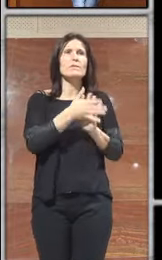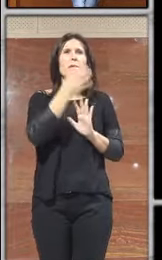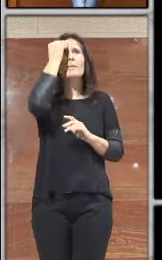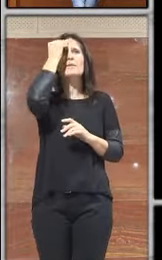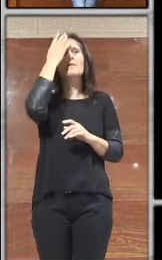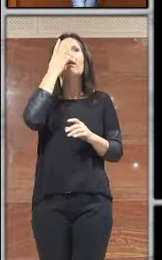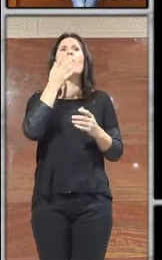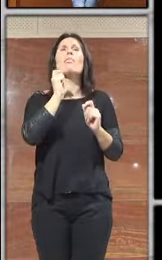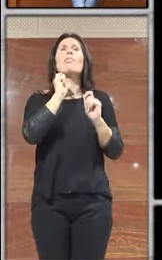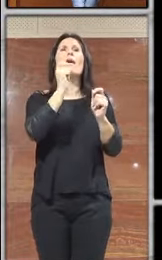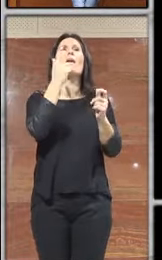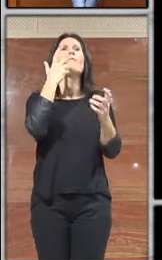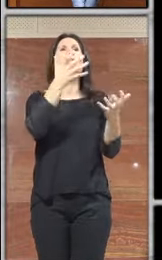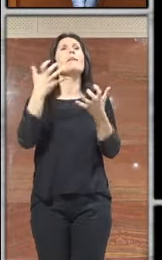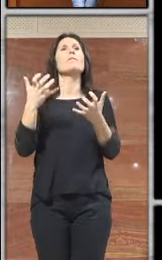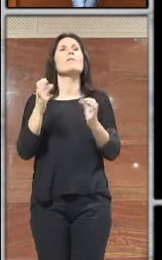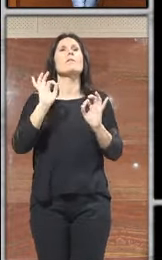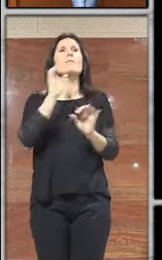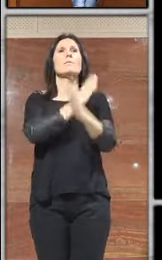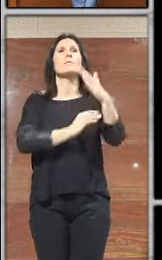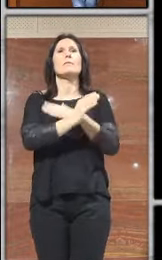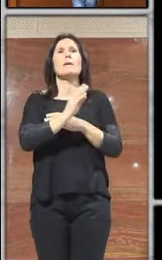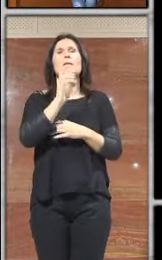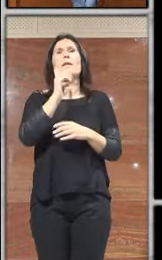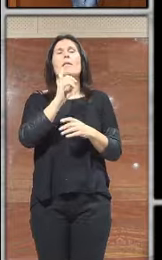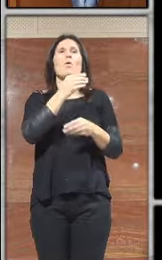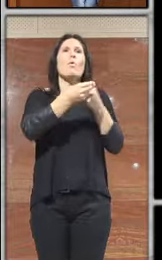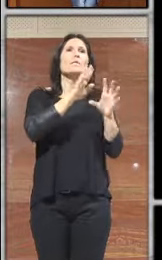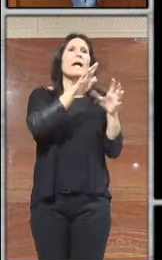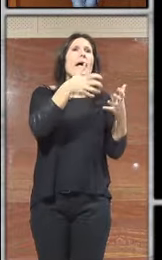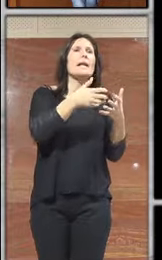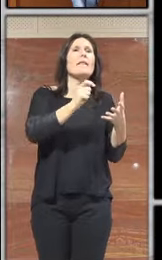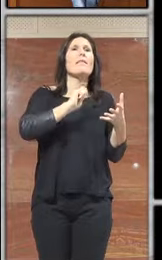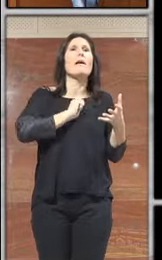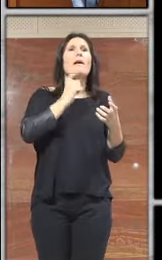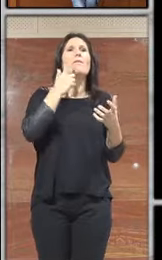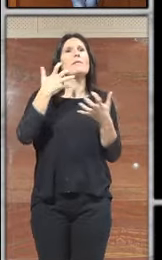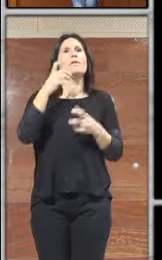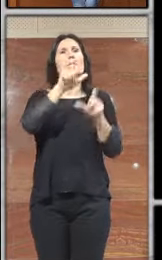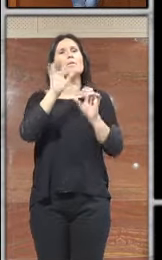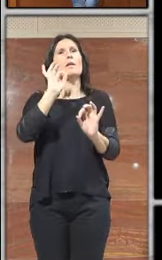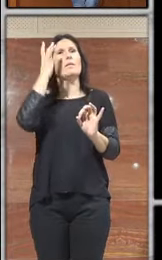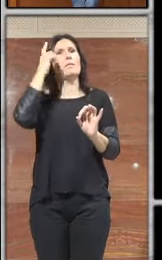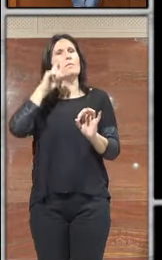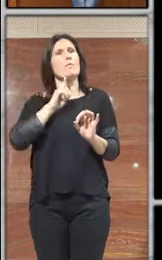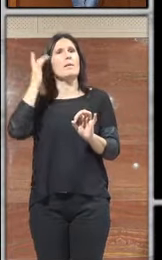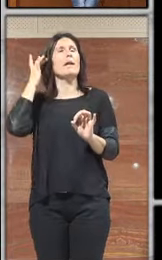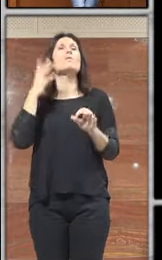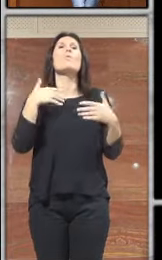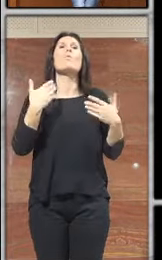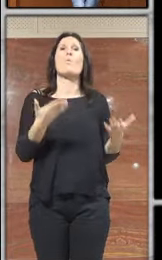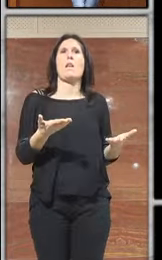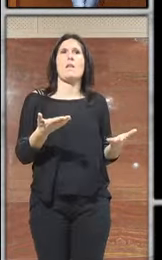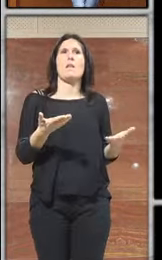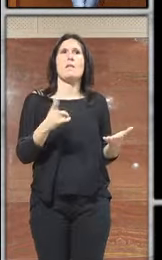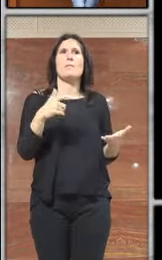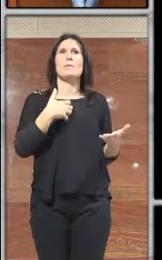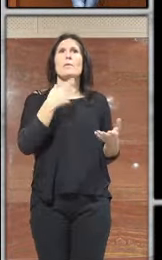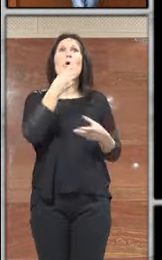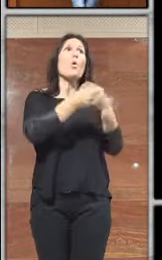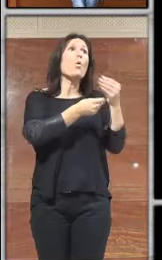beneficia a las personas con parálisis cerebral que está en la red. Yo creo que aquí hemos visto ya ideas, ¿verdad? Cuando Mallorca dicen, es que en lugar de usar el